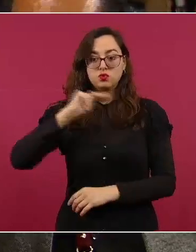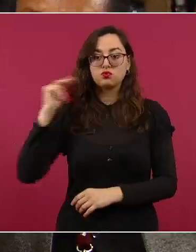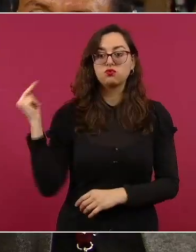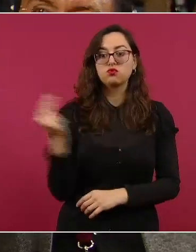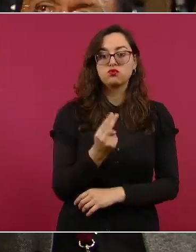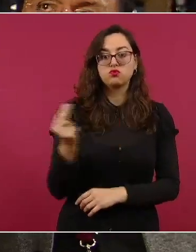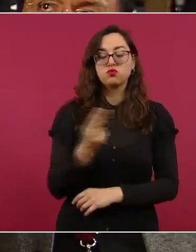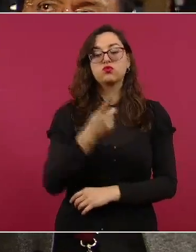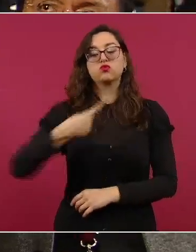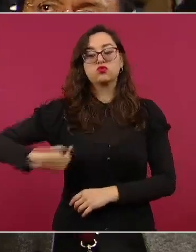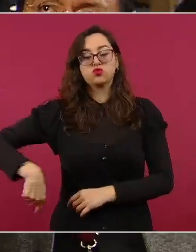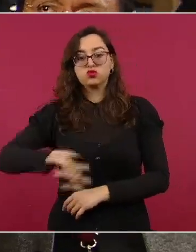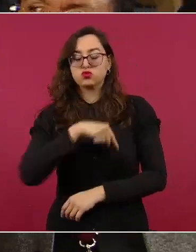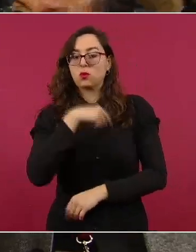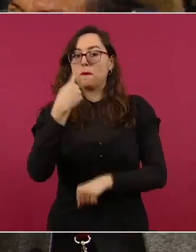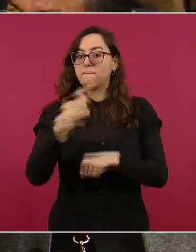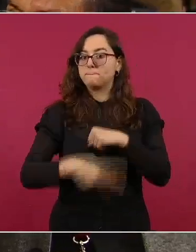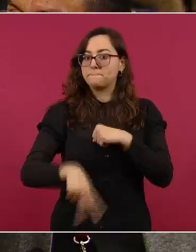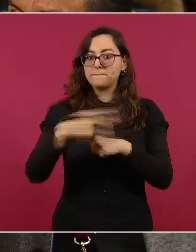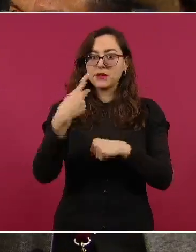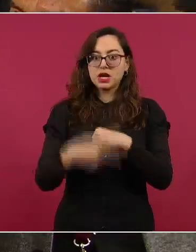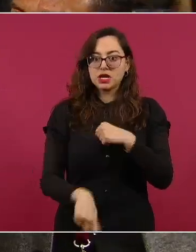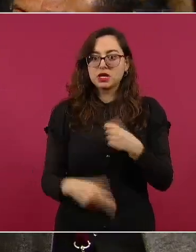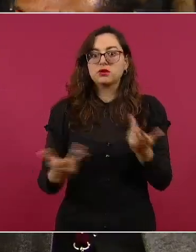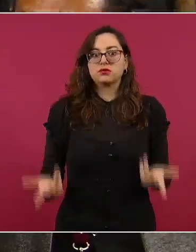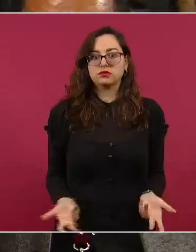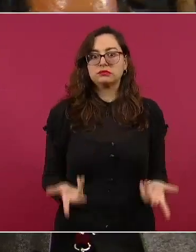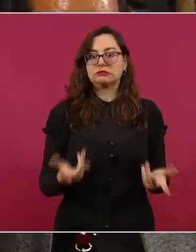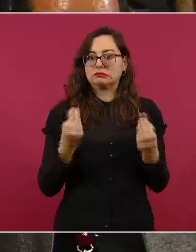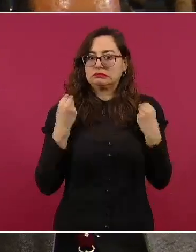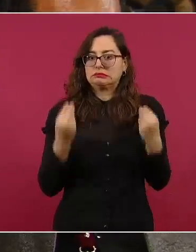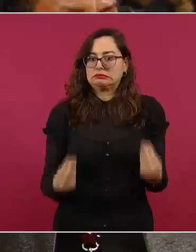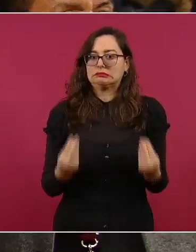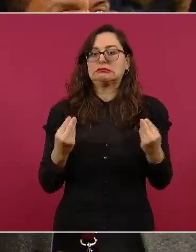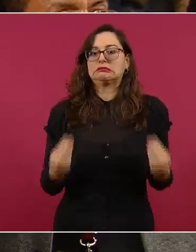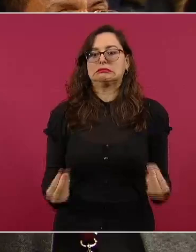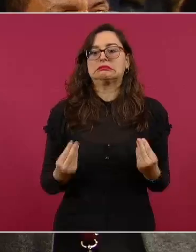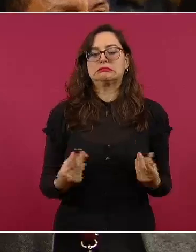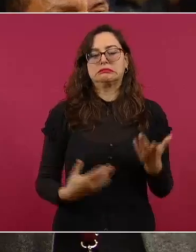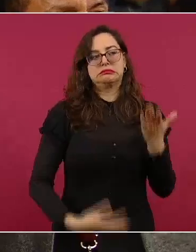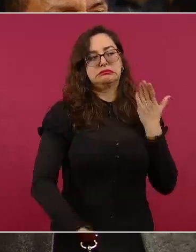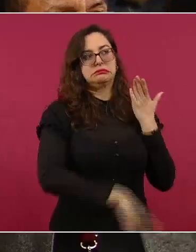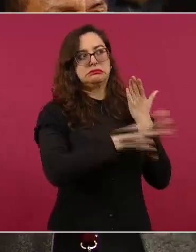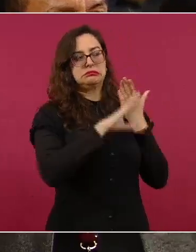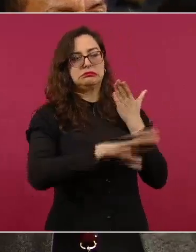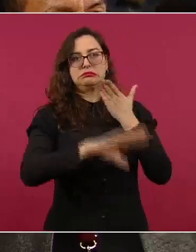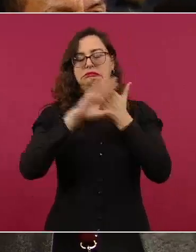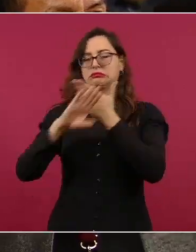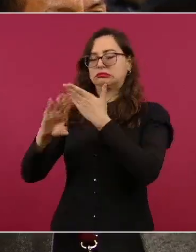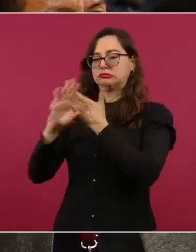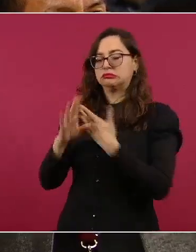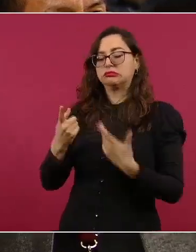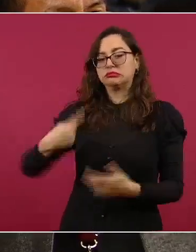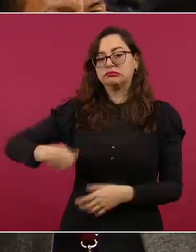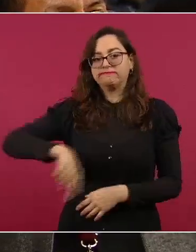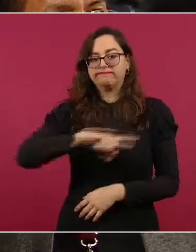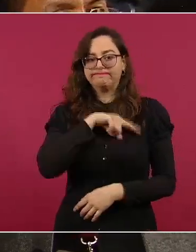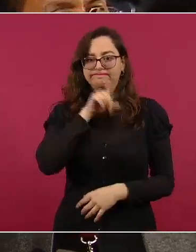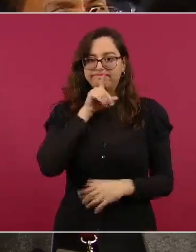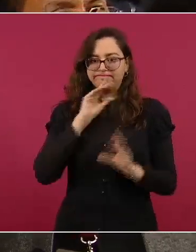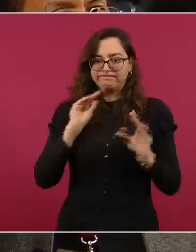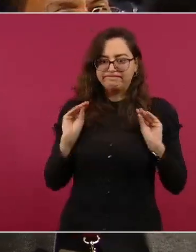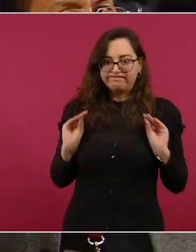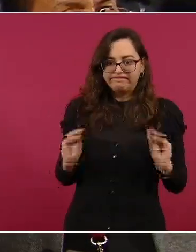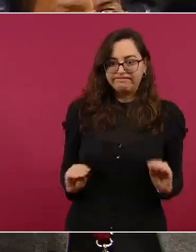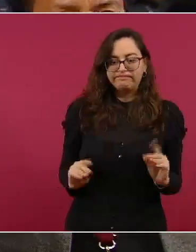periodistas y defensores son mayormente producto de maquinarias violentas que continúan operando para silenciarnos desde grupos de poder